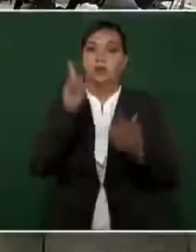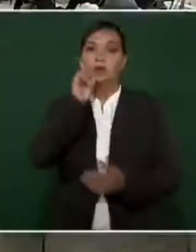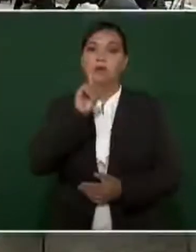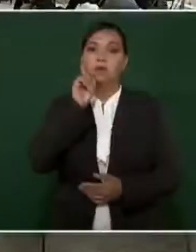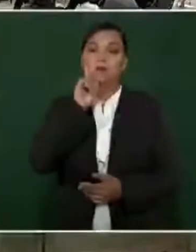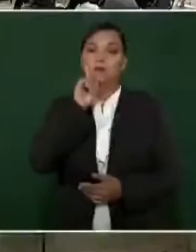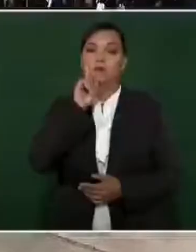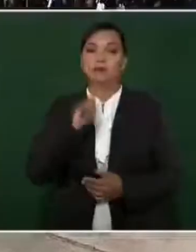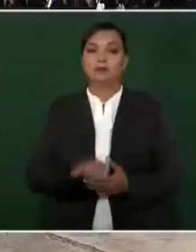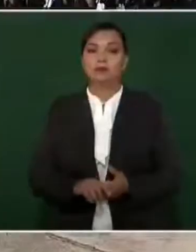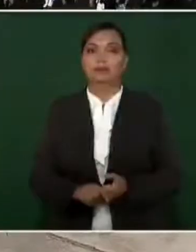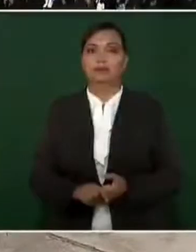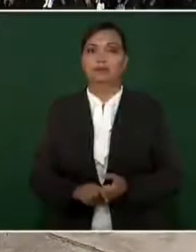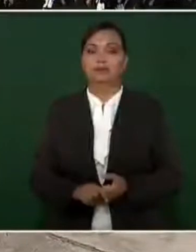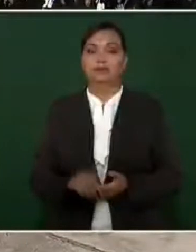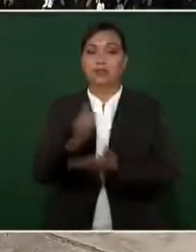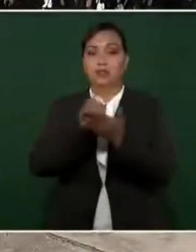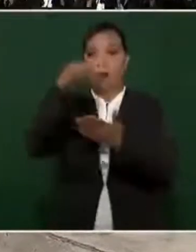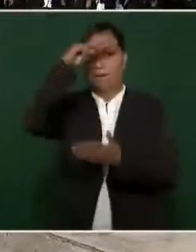de aquí.